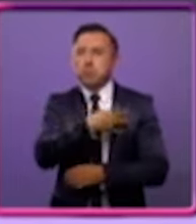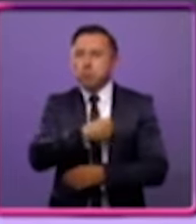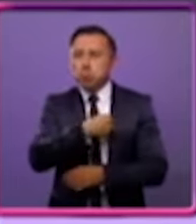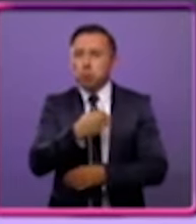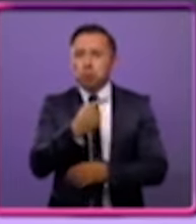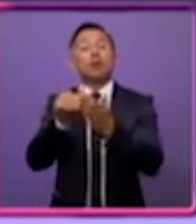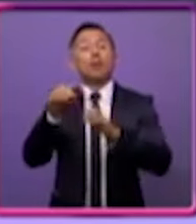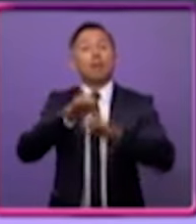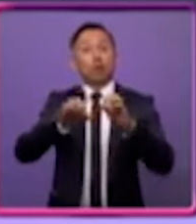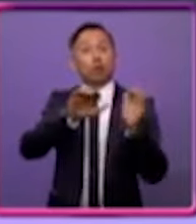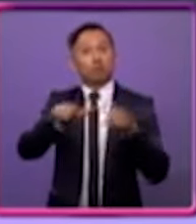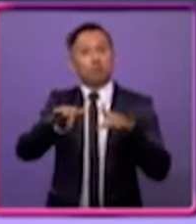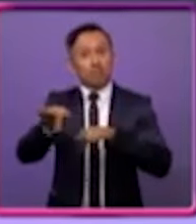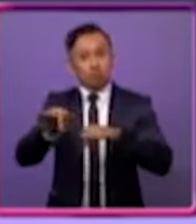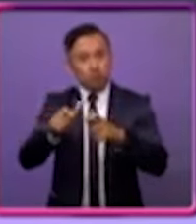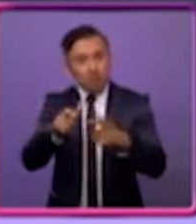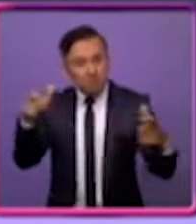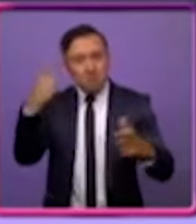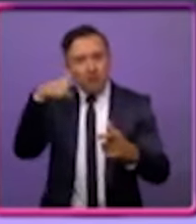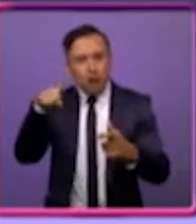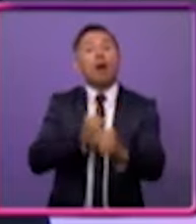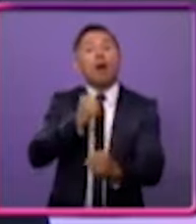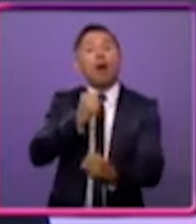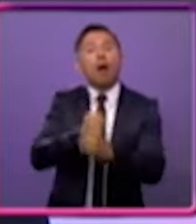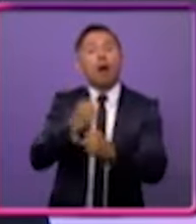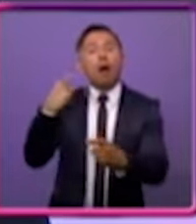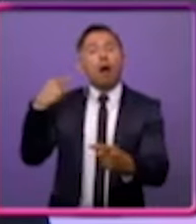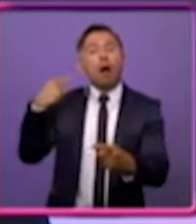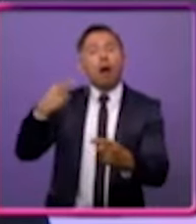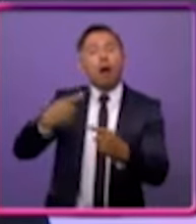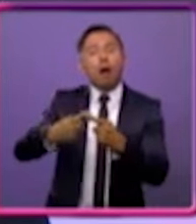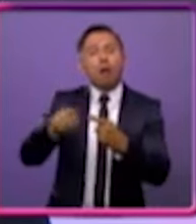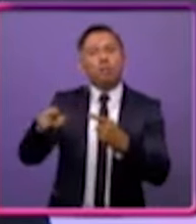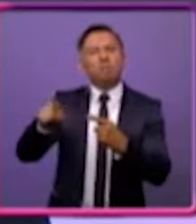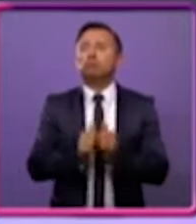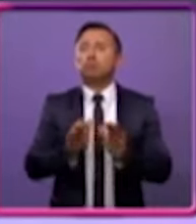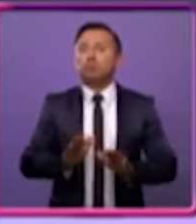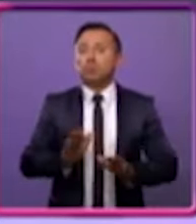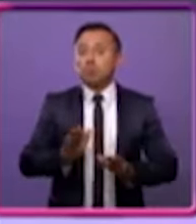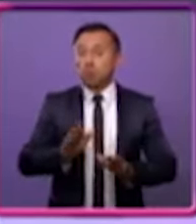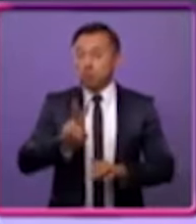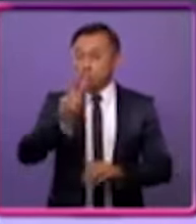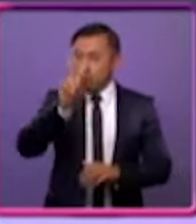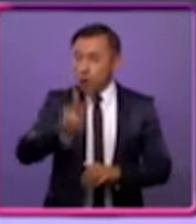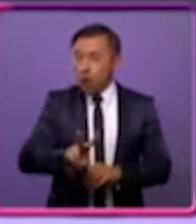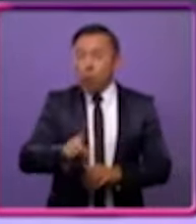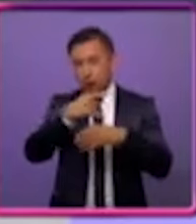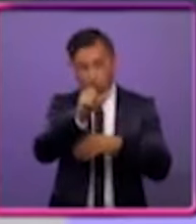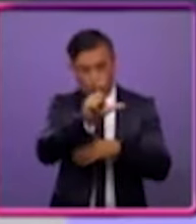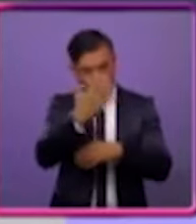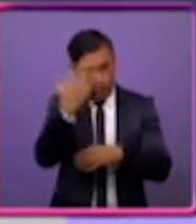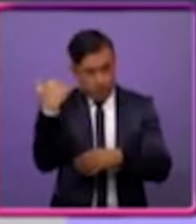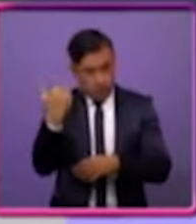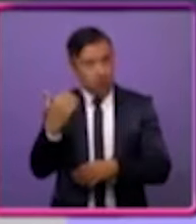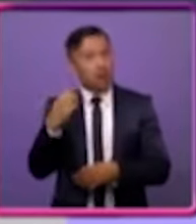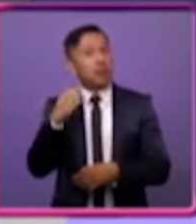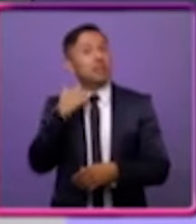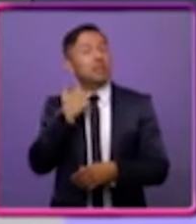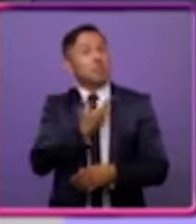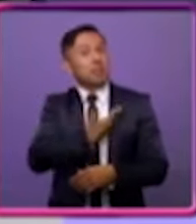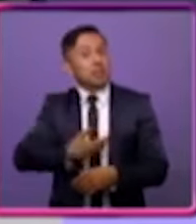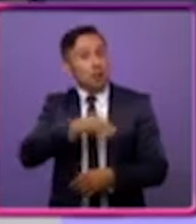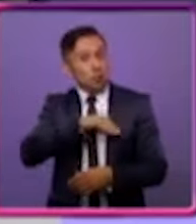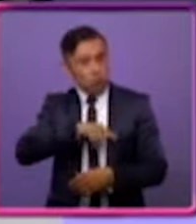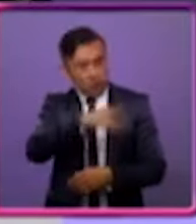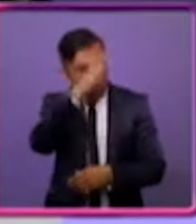Gómez de morena Josefina Vázquez Mota del pan Juan Cepeda del PRD Óscar González del PT y Teresa Castel como